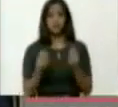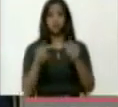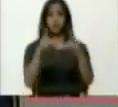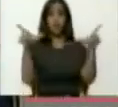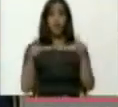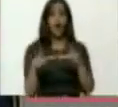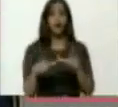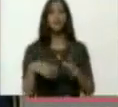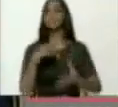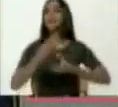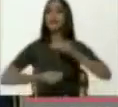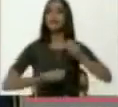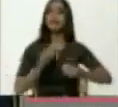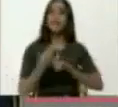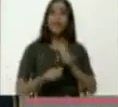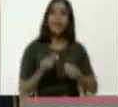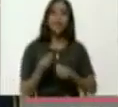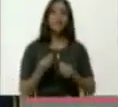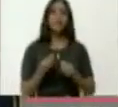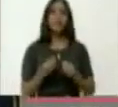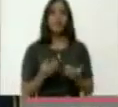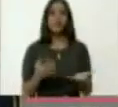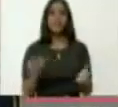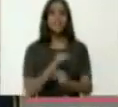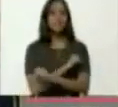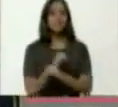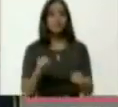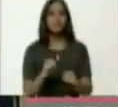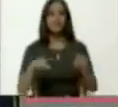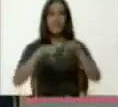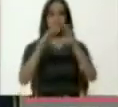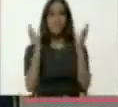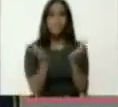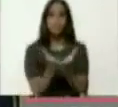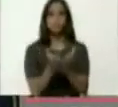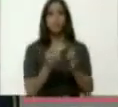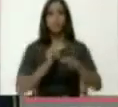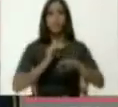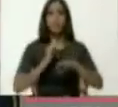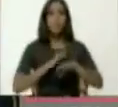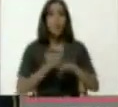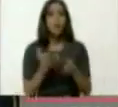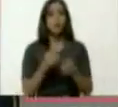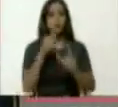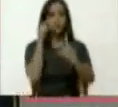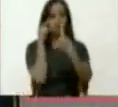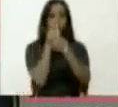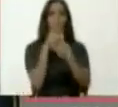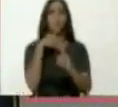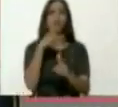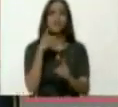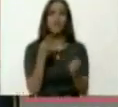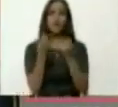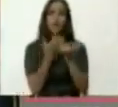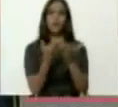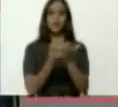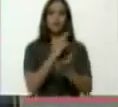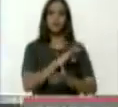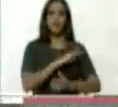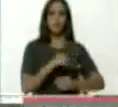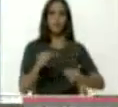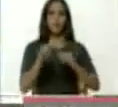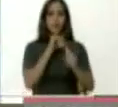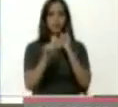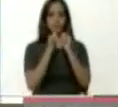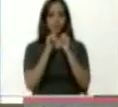Se está haciendo invivible el planeta por una concepción política, económica y social. Vamos con las noticias ya rapidito.